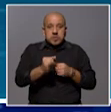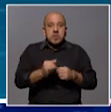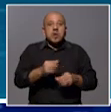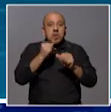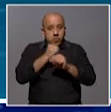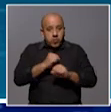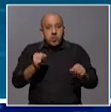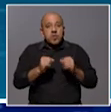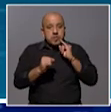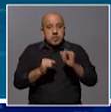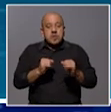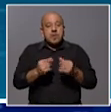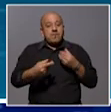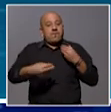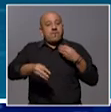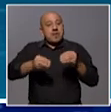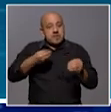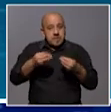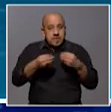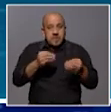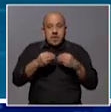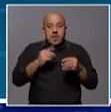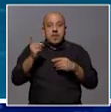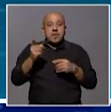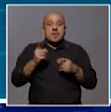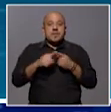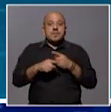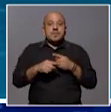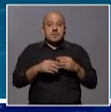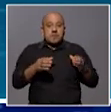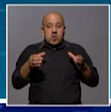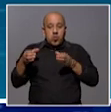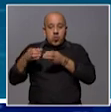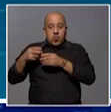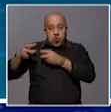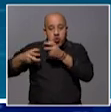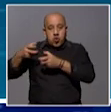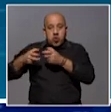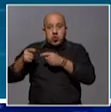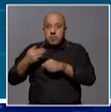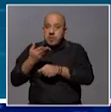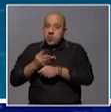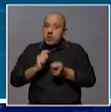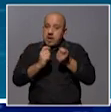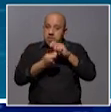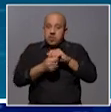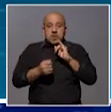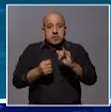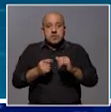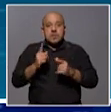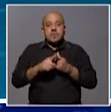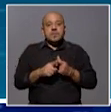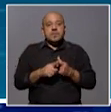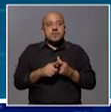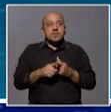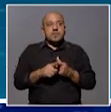haber sido flexible frente a las demandas de los socios de la coalición me parece que es otro logro del gobierno daniel